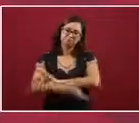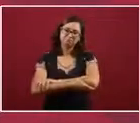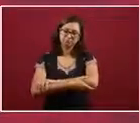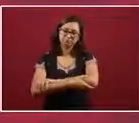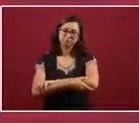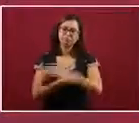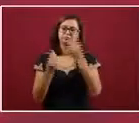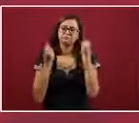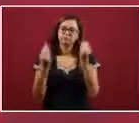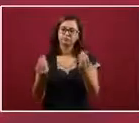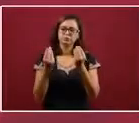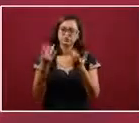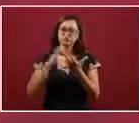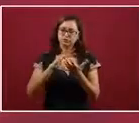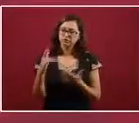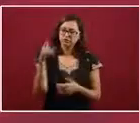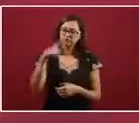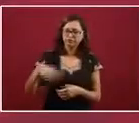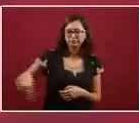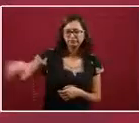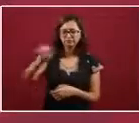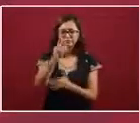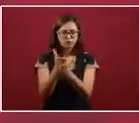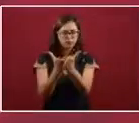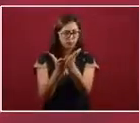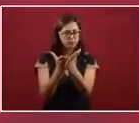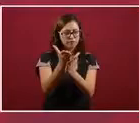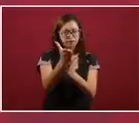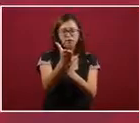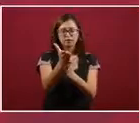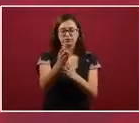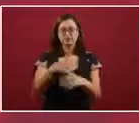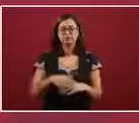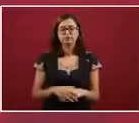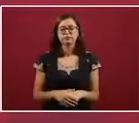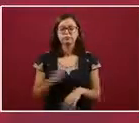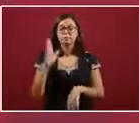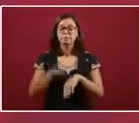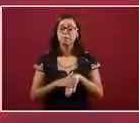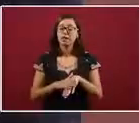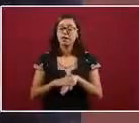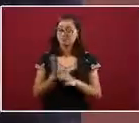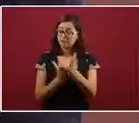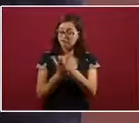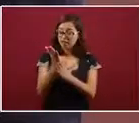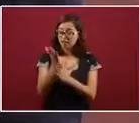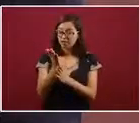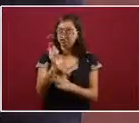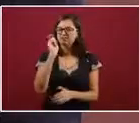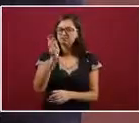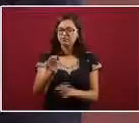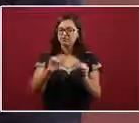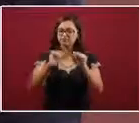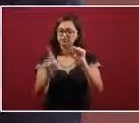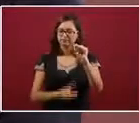y agradecerles por su lealtad, sobre todo a México,